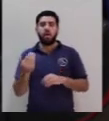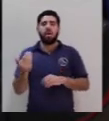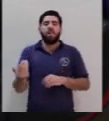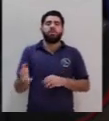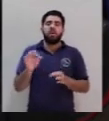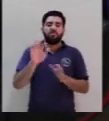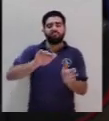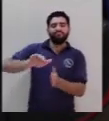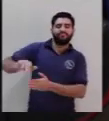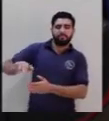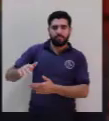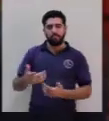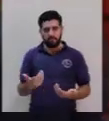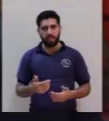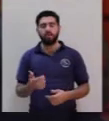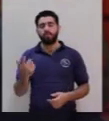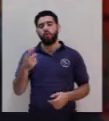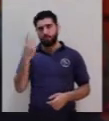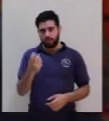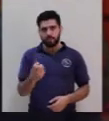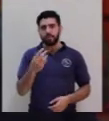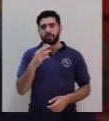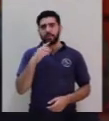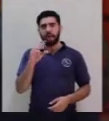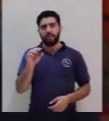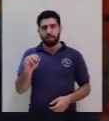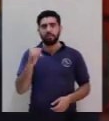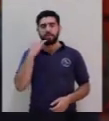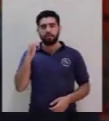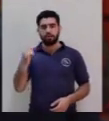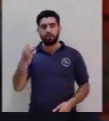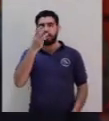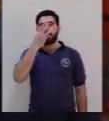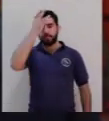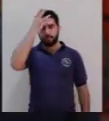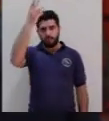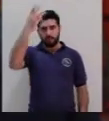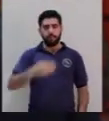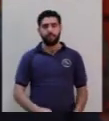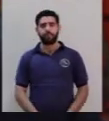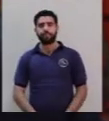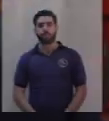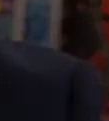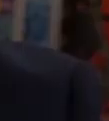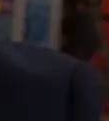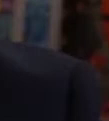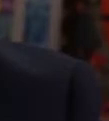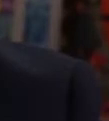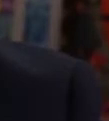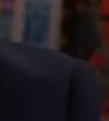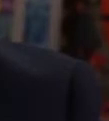estos conocimientos en segundo plano. Chupambre katinamit ek ojalajoktak naoj, jalajoktak etamapal, ri